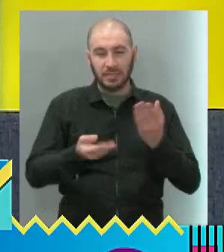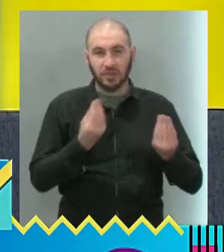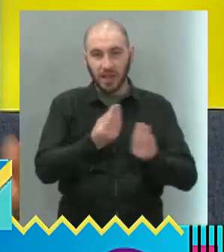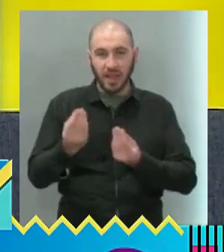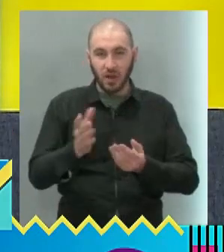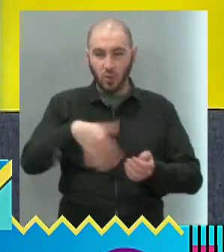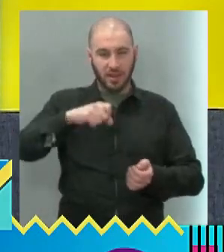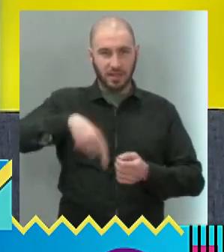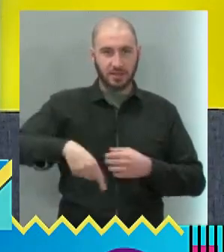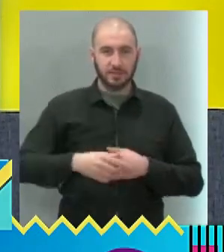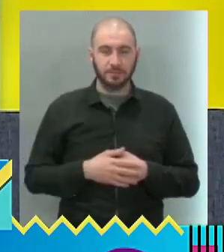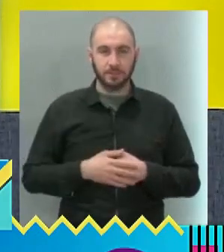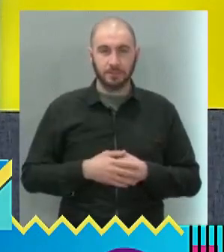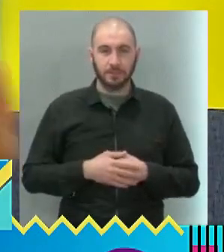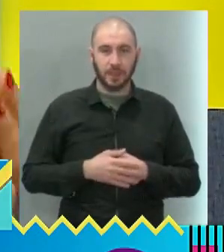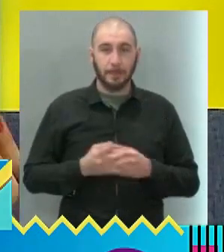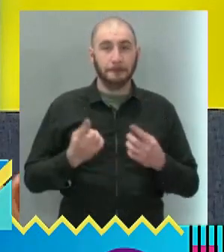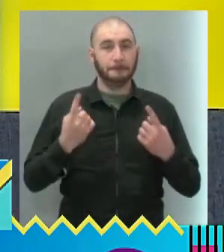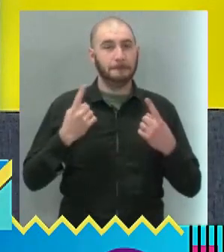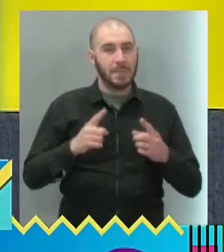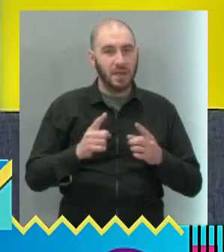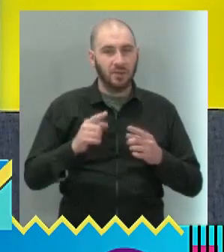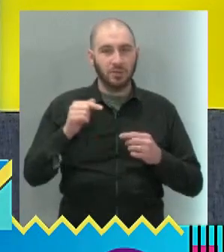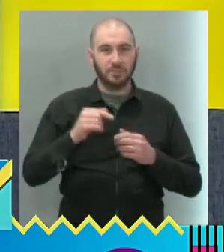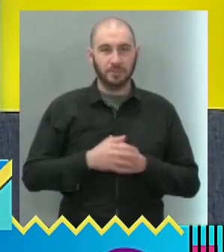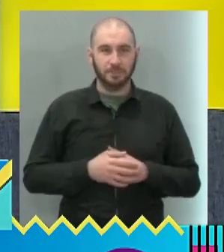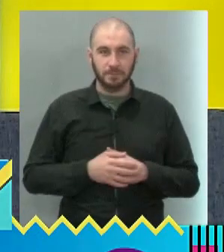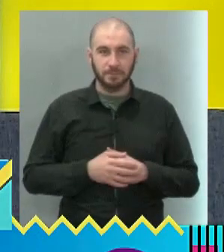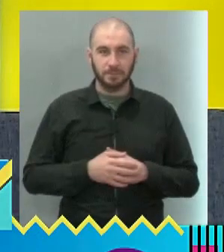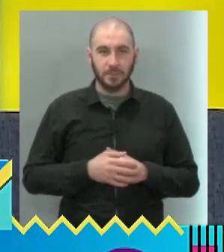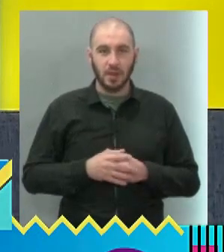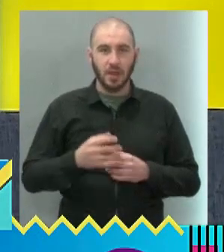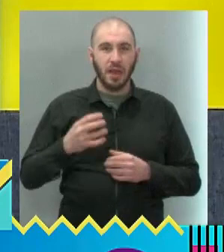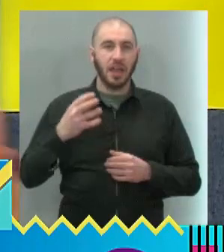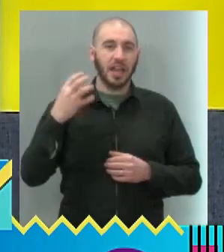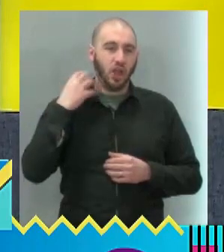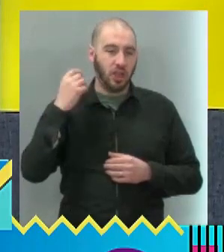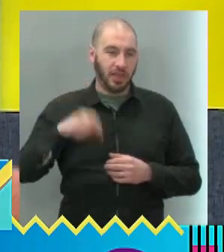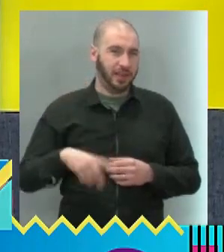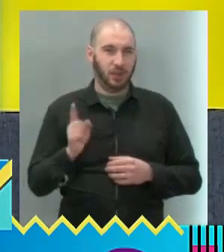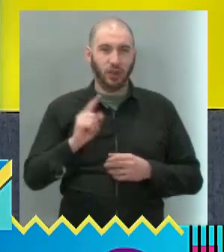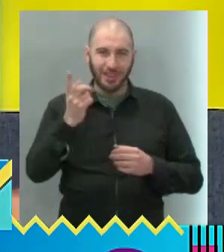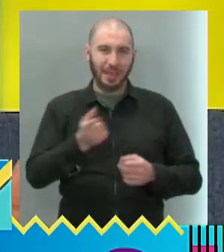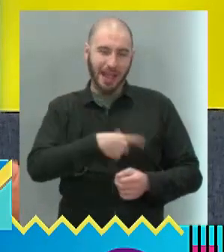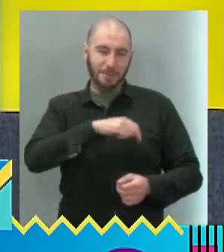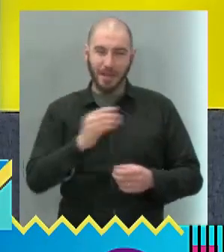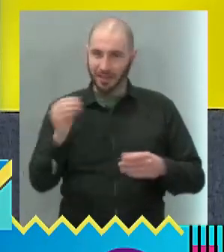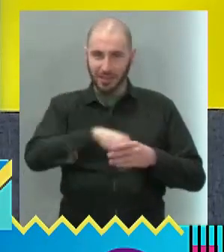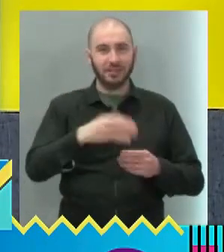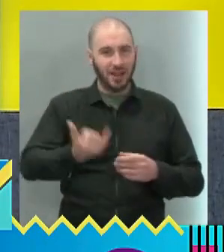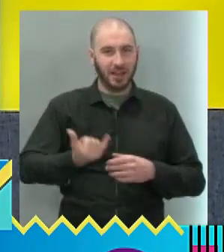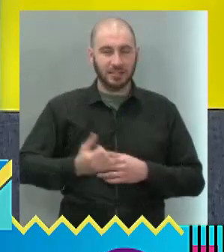de esta tierra, pero no necesariamente tenían que ser criollos, porque también habían españoles en esa